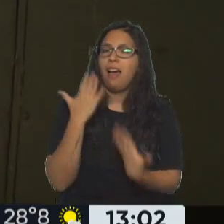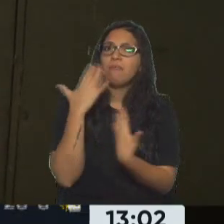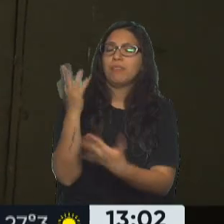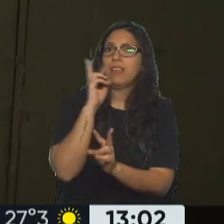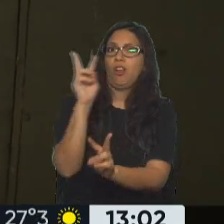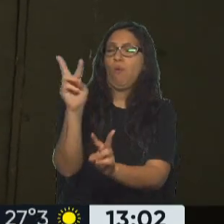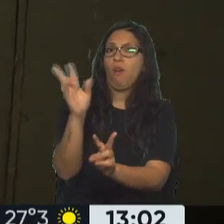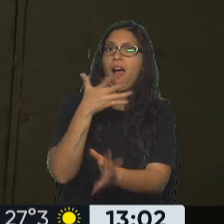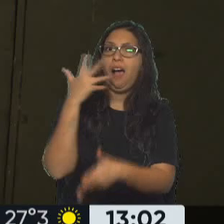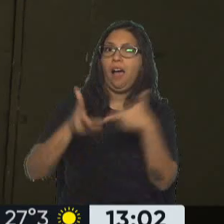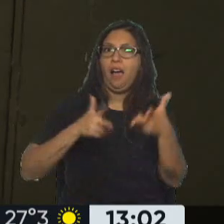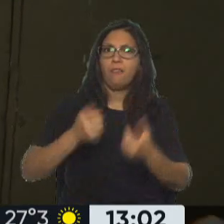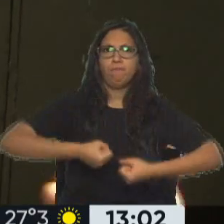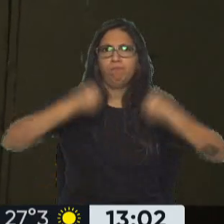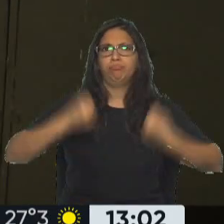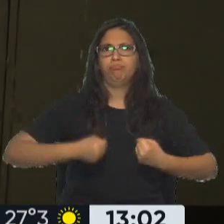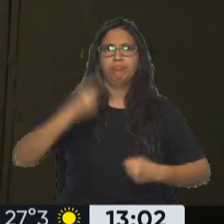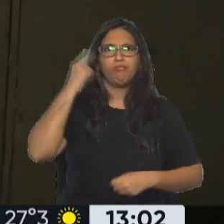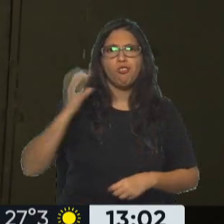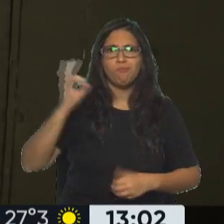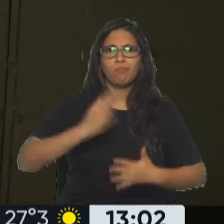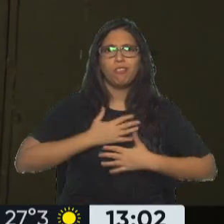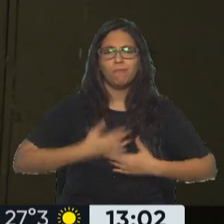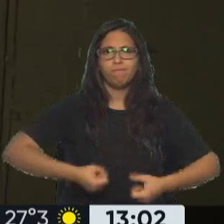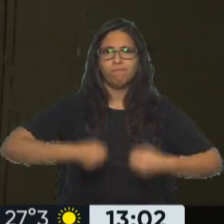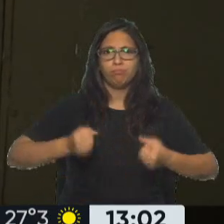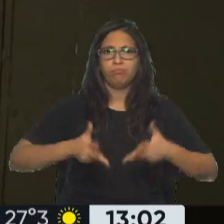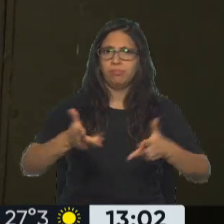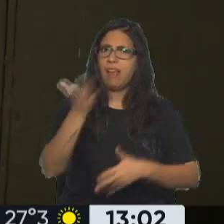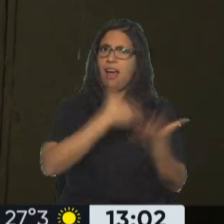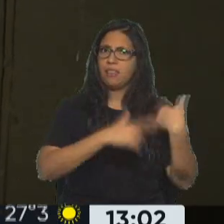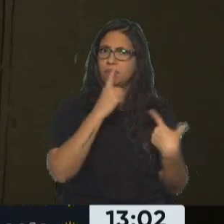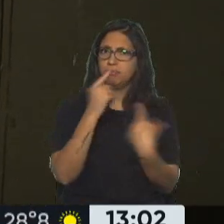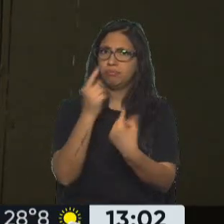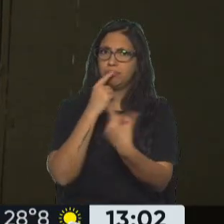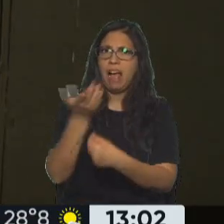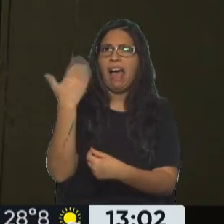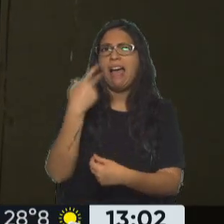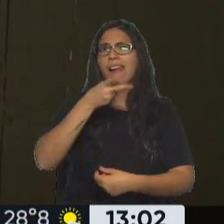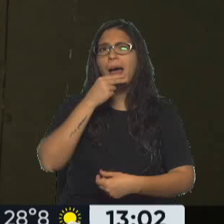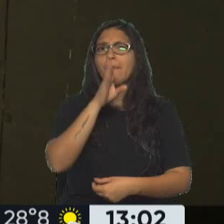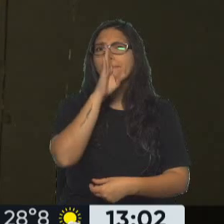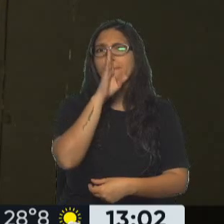habla, por cómo se planta con lo que piensa, porque fue muy criticada por no hacerlo durante mucho tiempo.